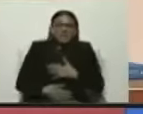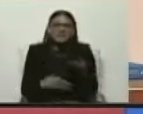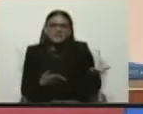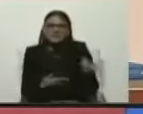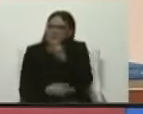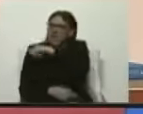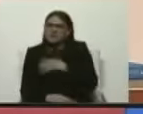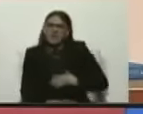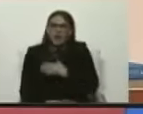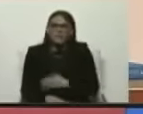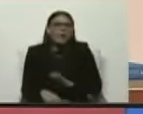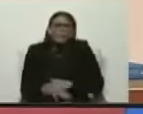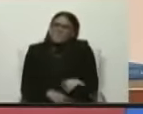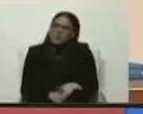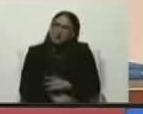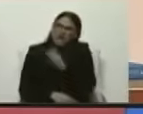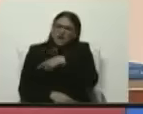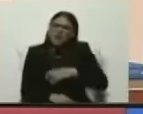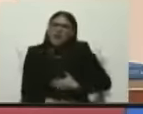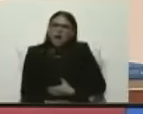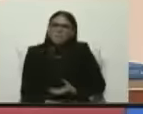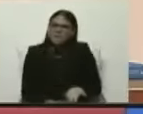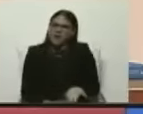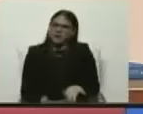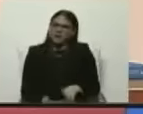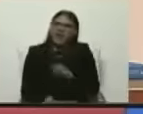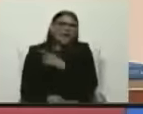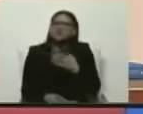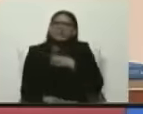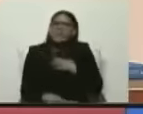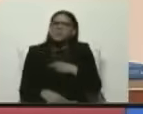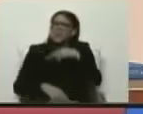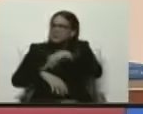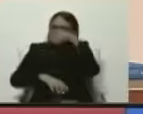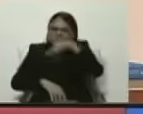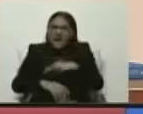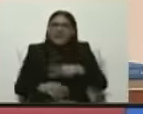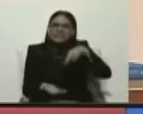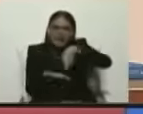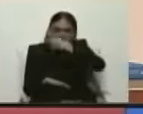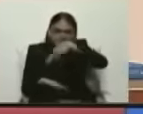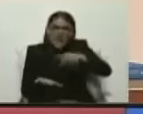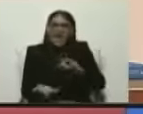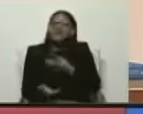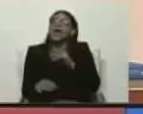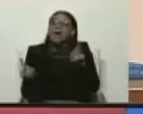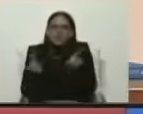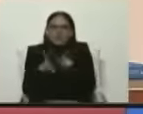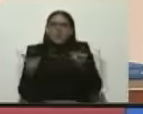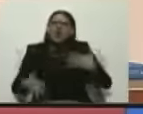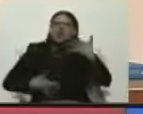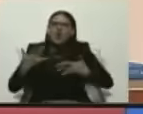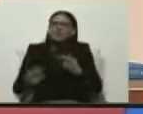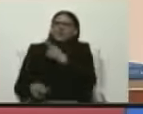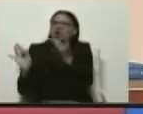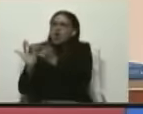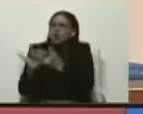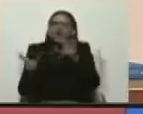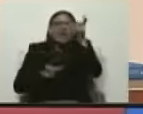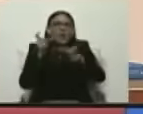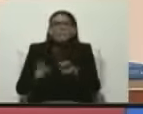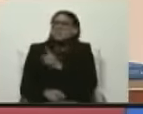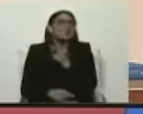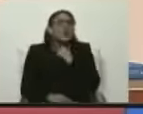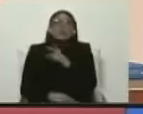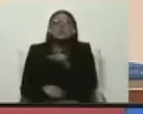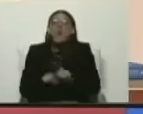bueno, ellos no pueden bailar. Ellos no pueden saltar, no pueden brincar. No pueden tener contacto con el pueblo porque el pueblo les da